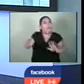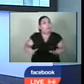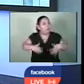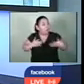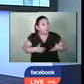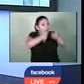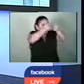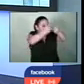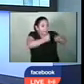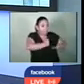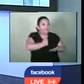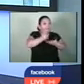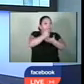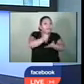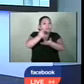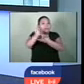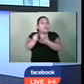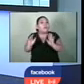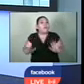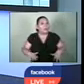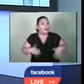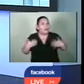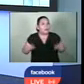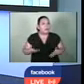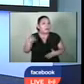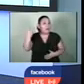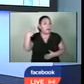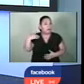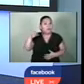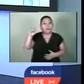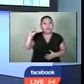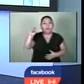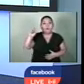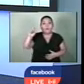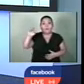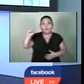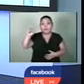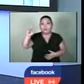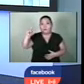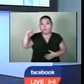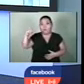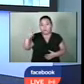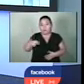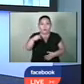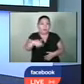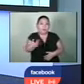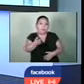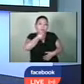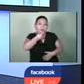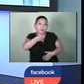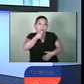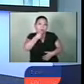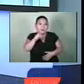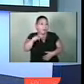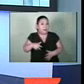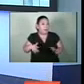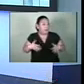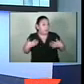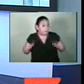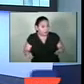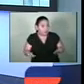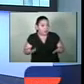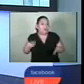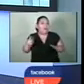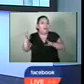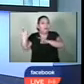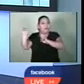y la forma en la cual se entregaban estos sobresueldos. Esta es parte de la información que tenemos desde